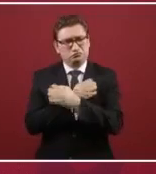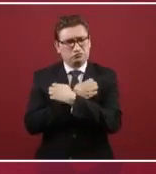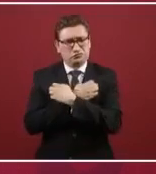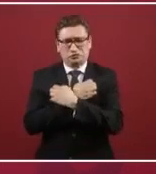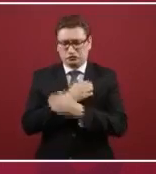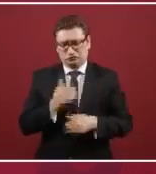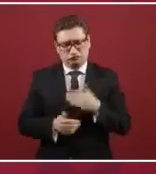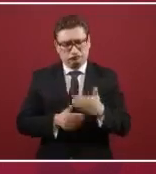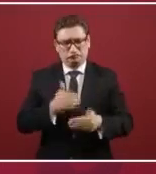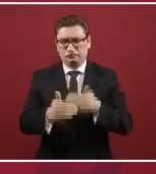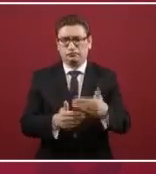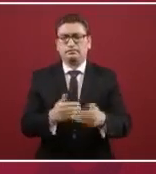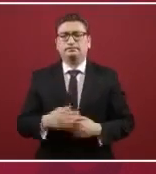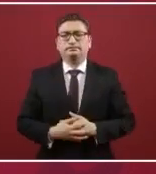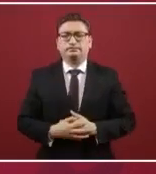Es un